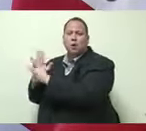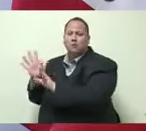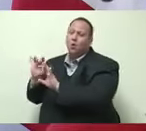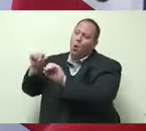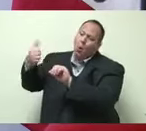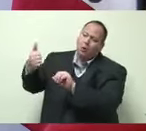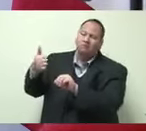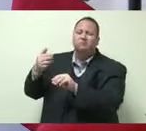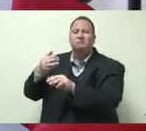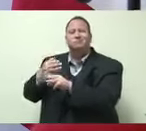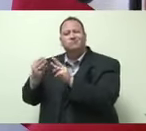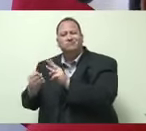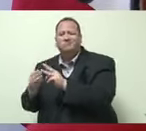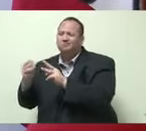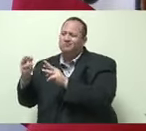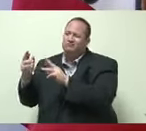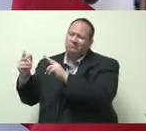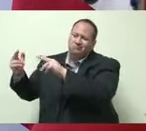materiales